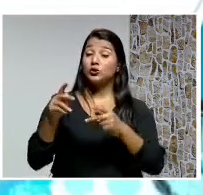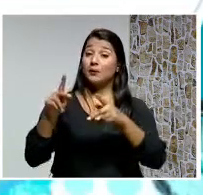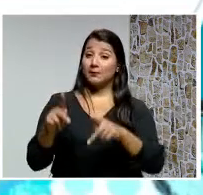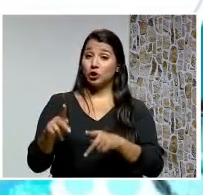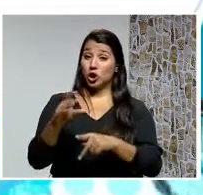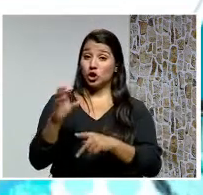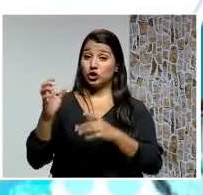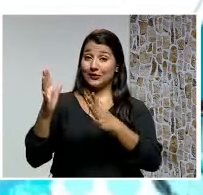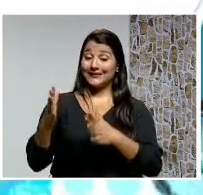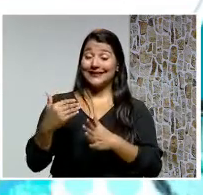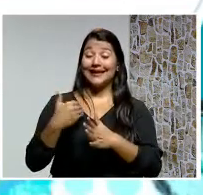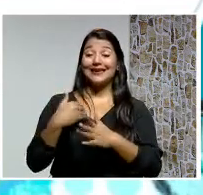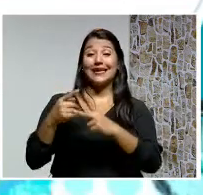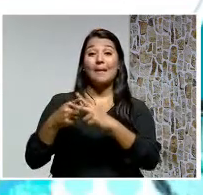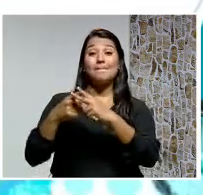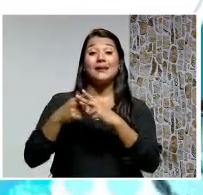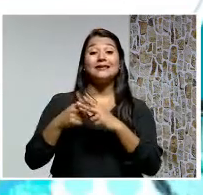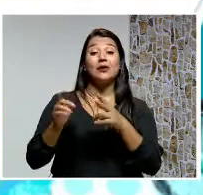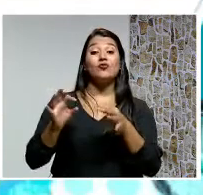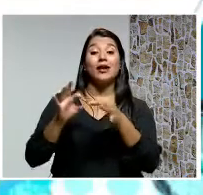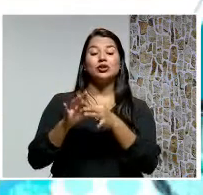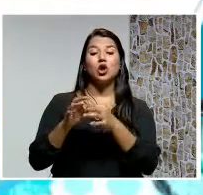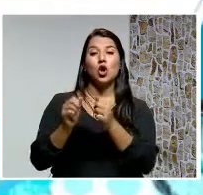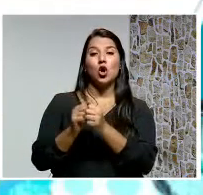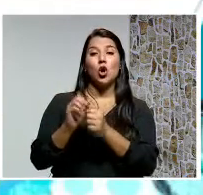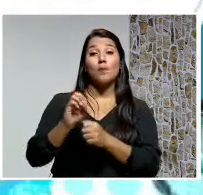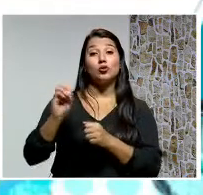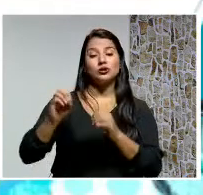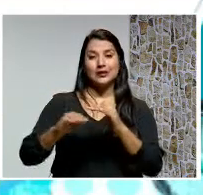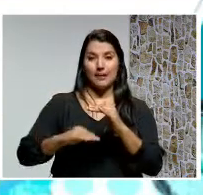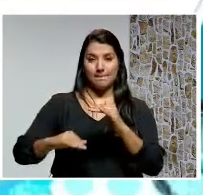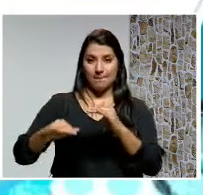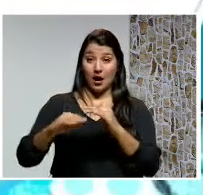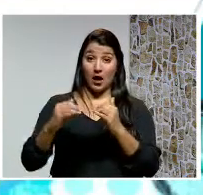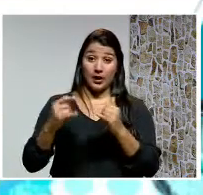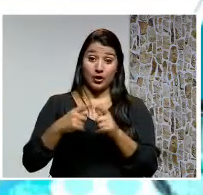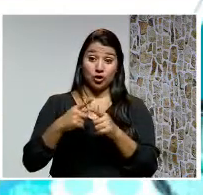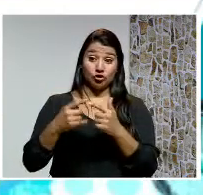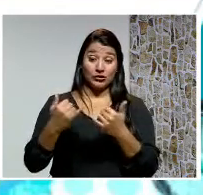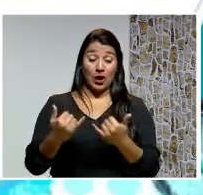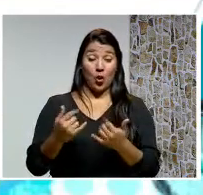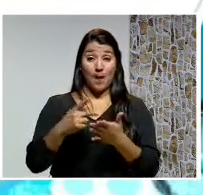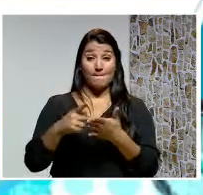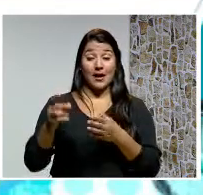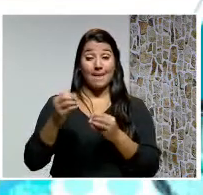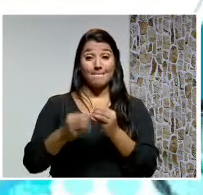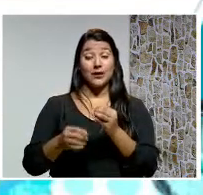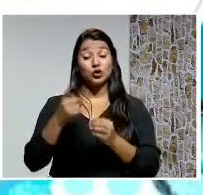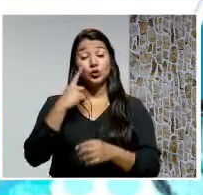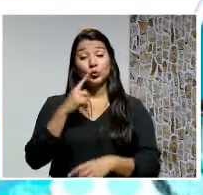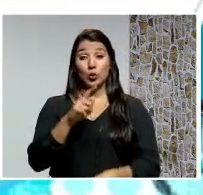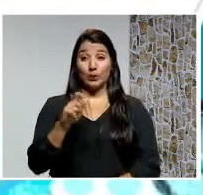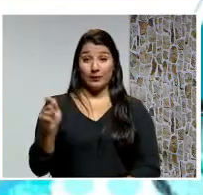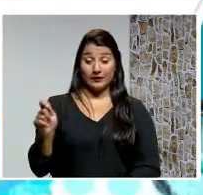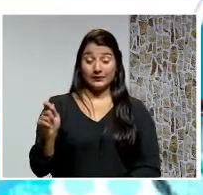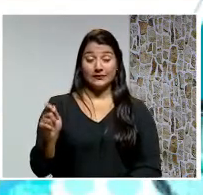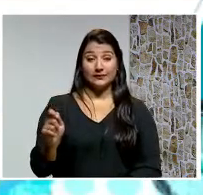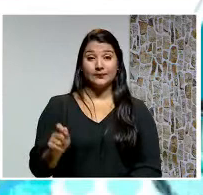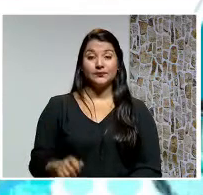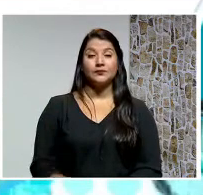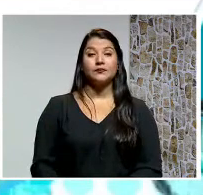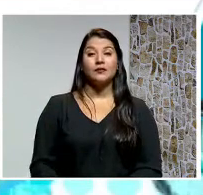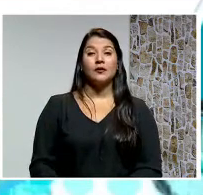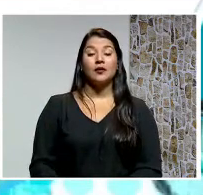costarricenses y personas que viven aquí y tienen créditos van a pagar ahora por su